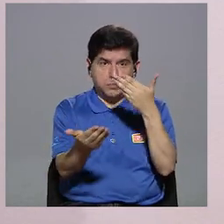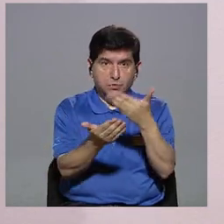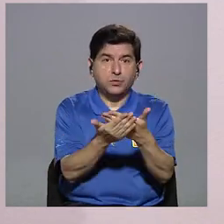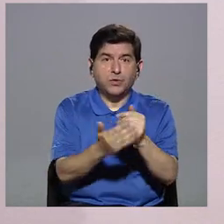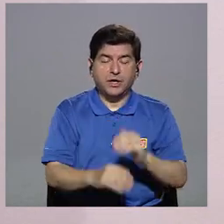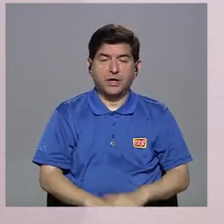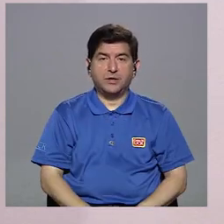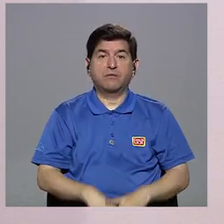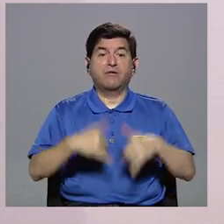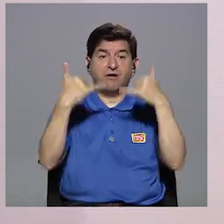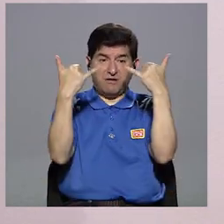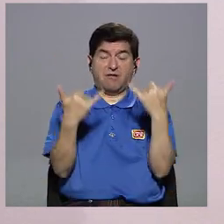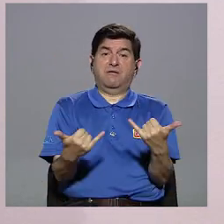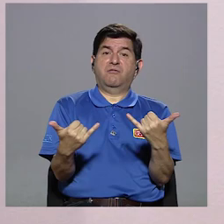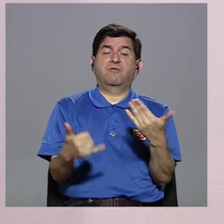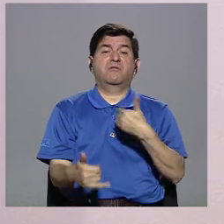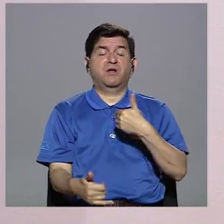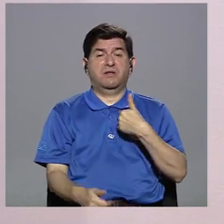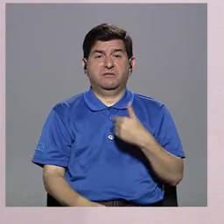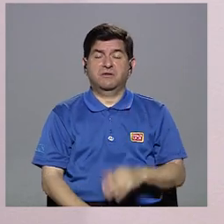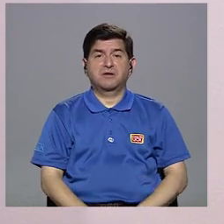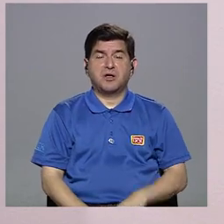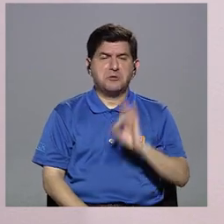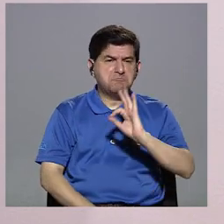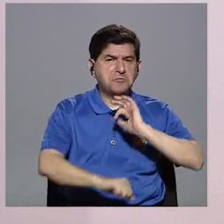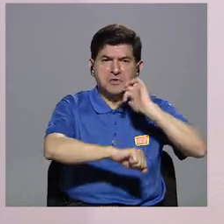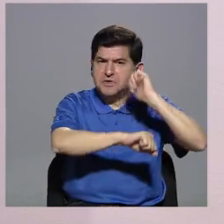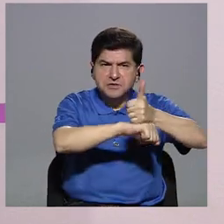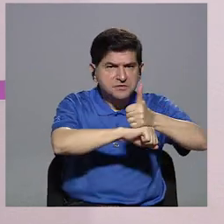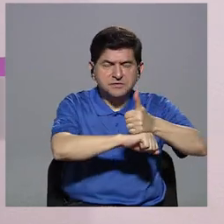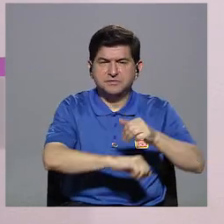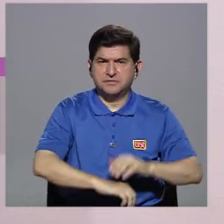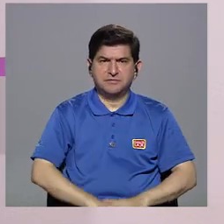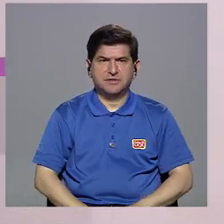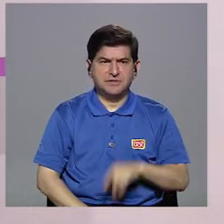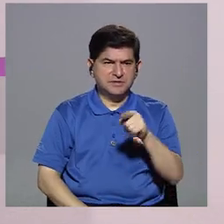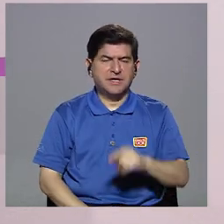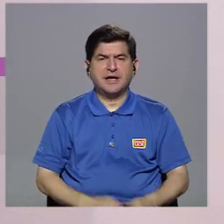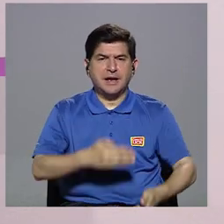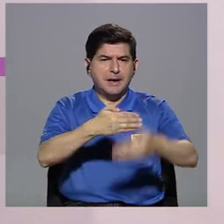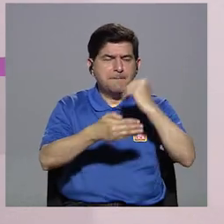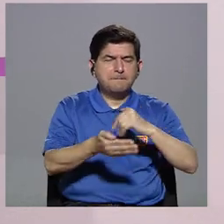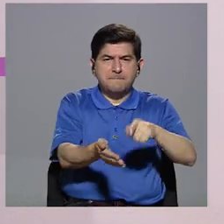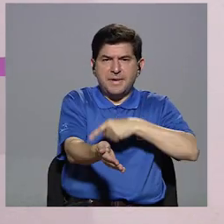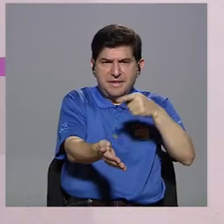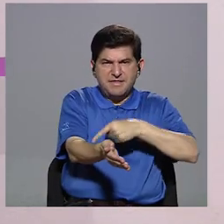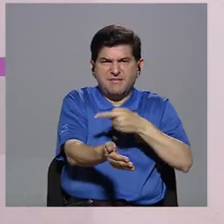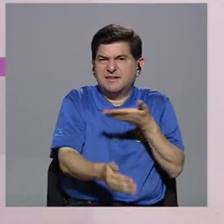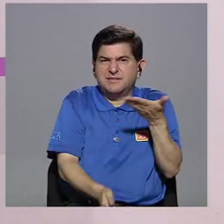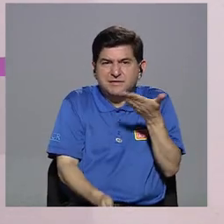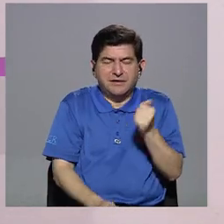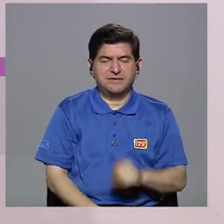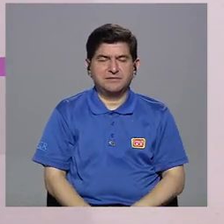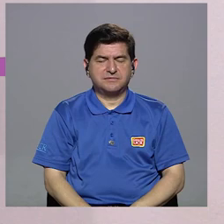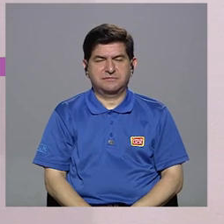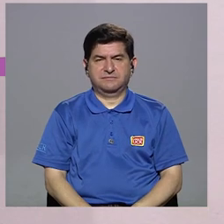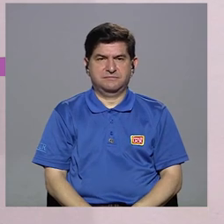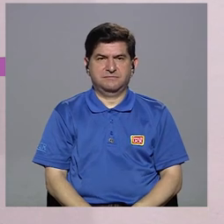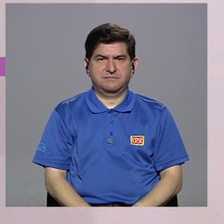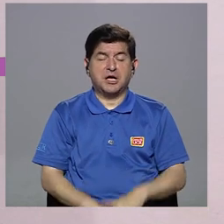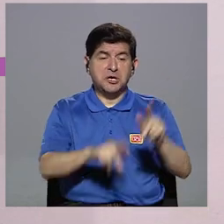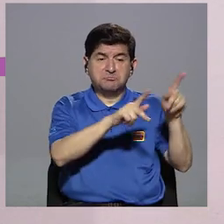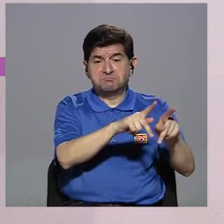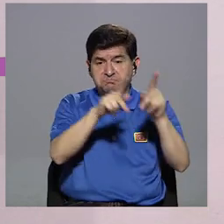esto es buenísimo como ahora tenemos bien determinada la prediabetes que es la prediabetes entonces